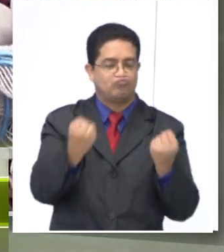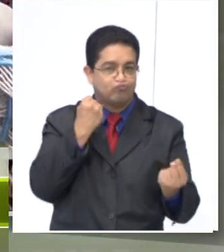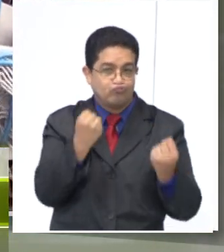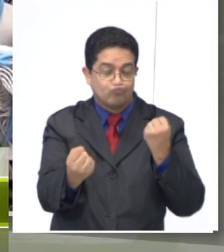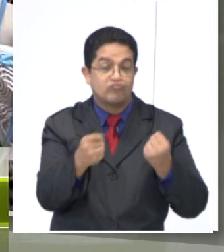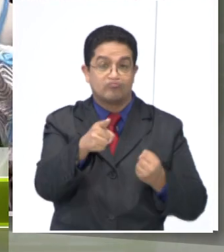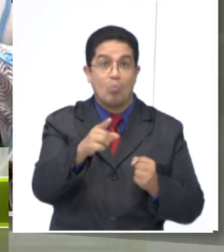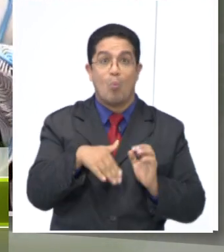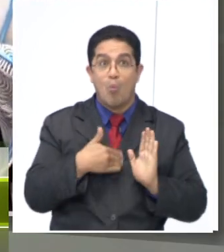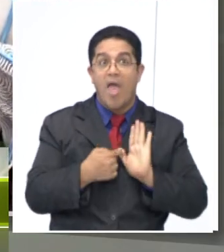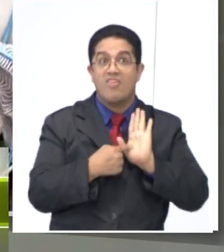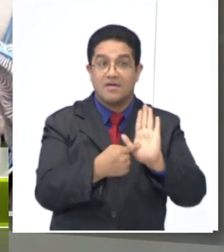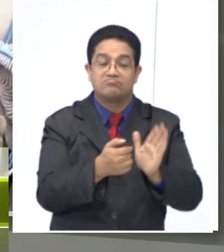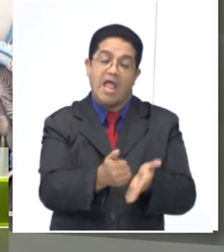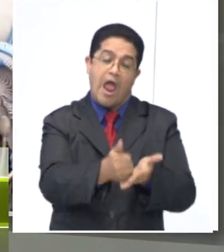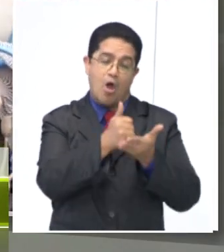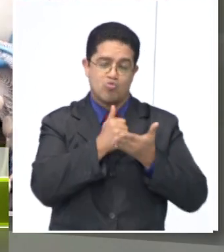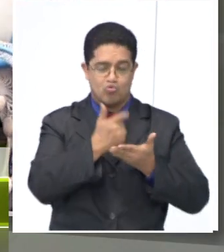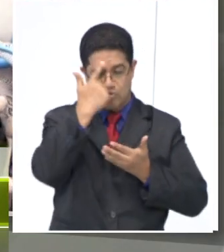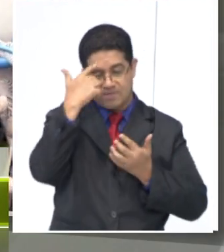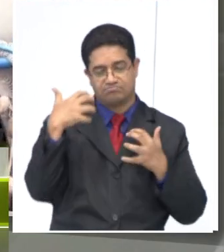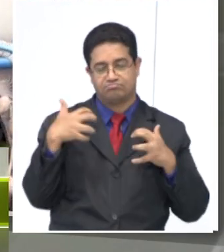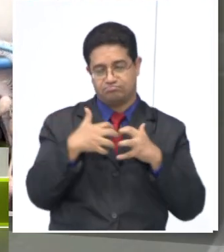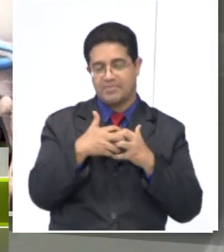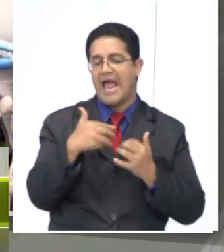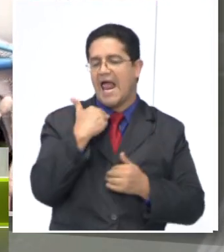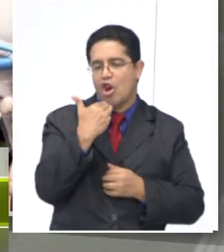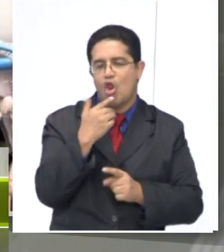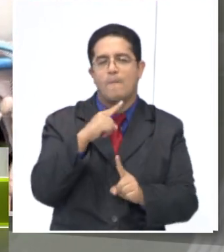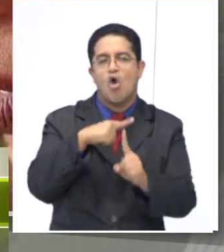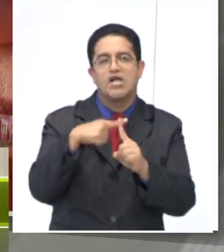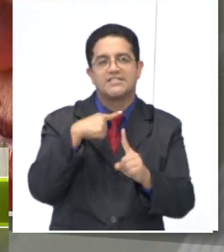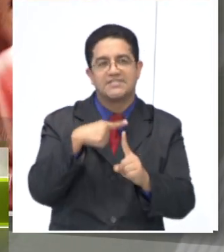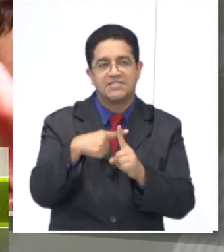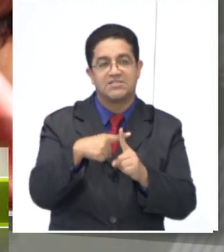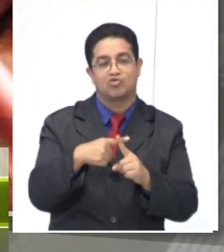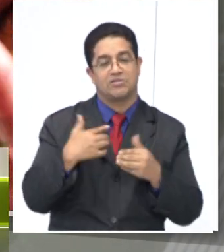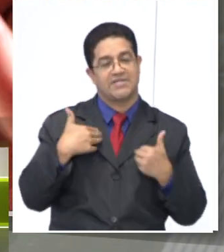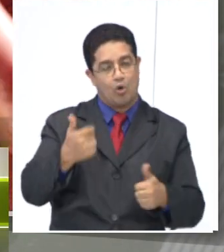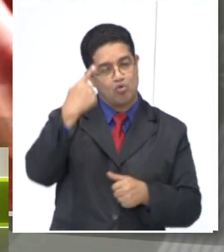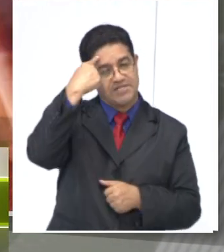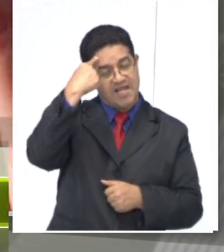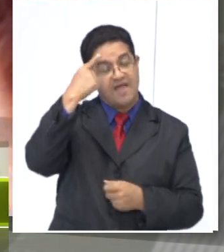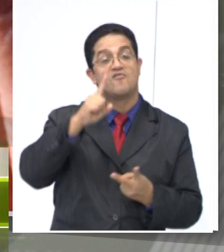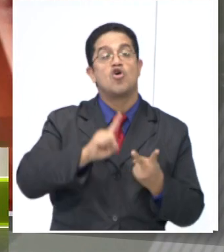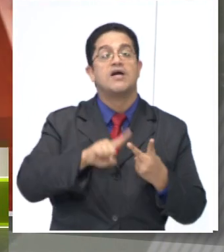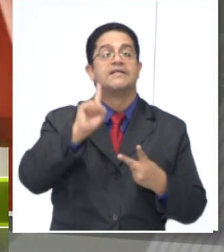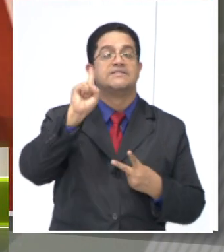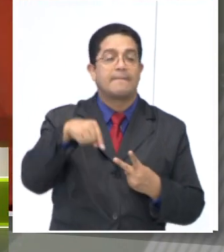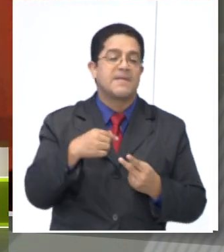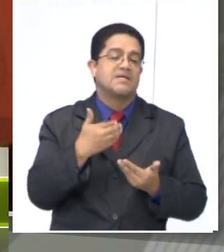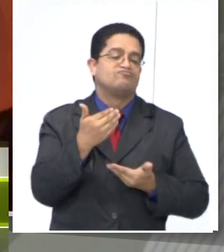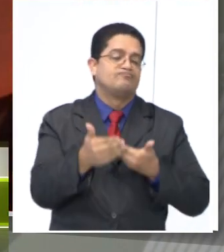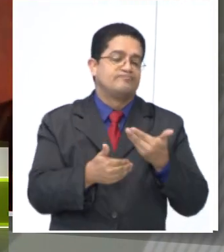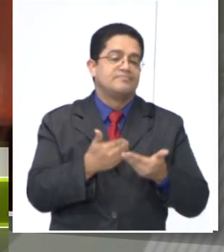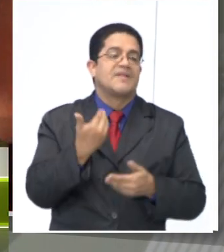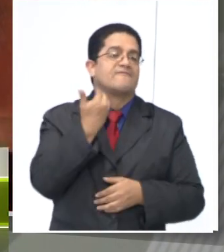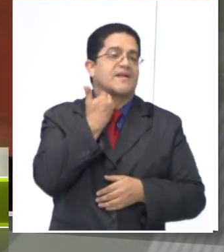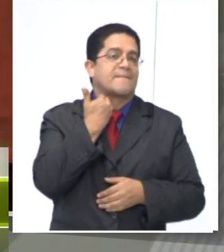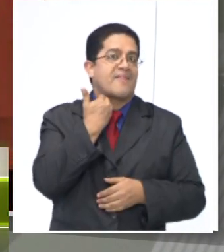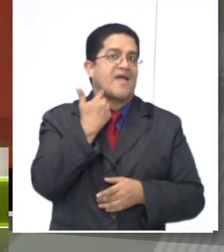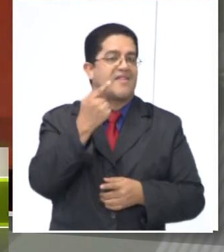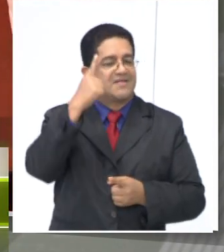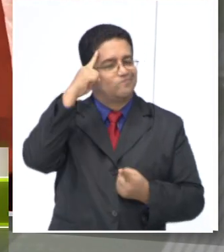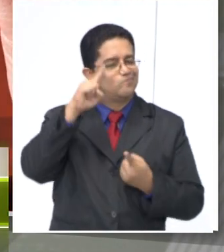que pueden llegar a tener, digamos, cambios positivos en la salud cerebral y en la progresión incluso de enfermedades neurodegenerativas